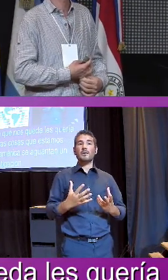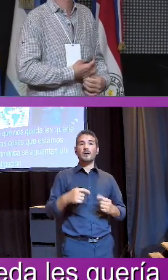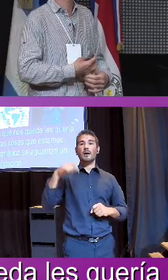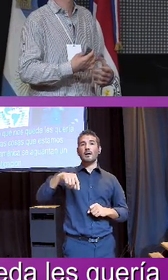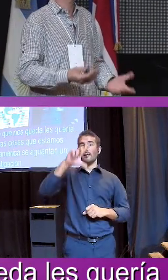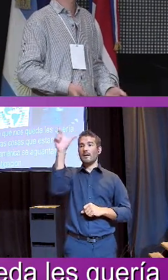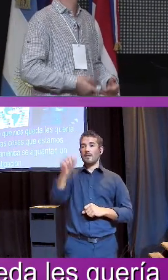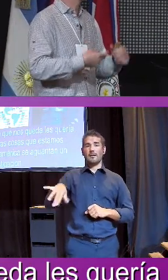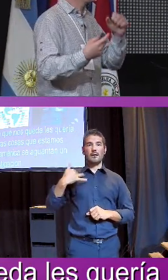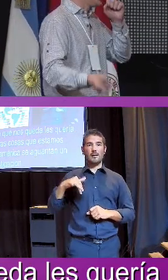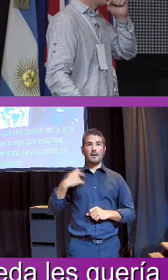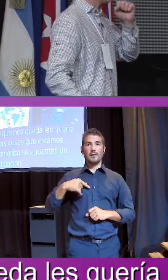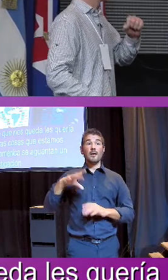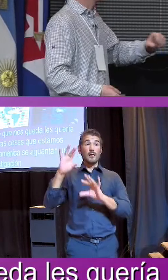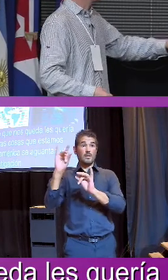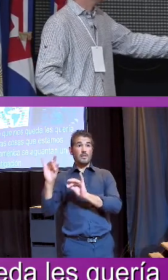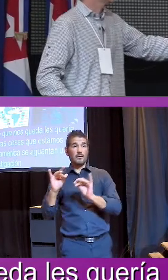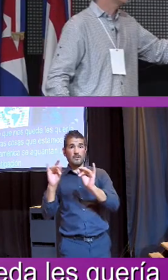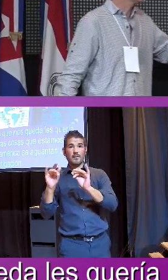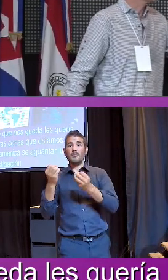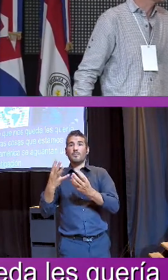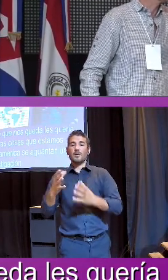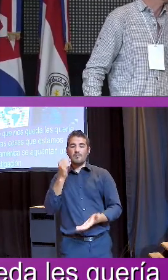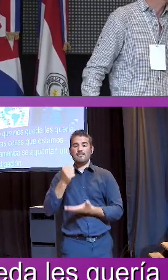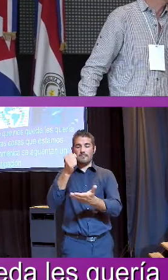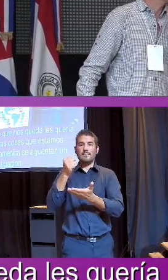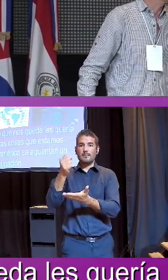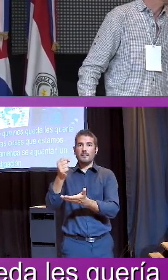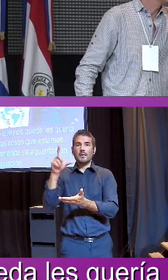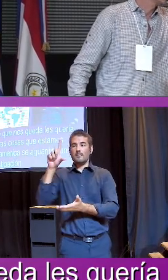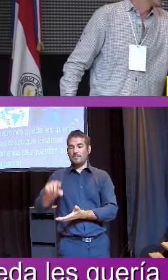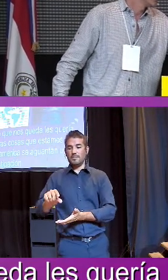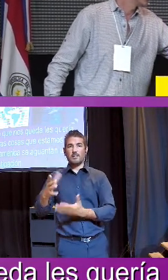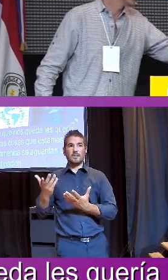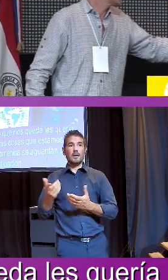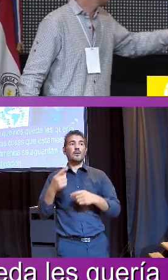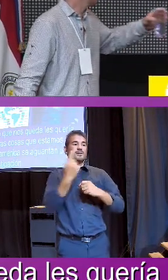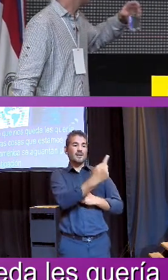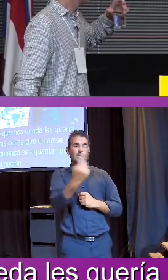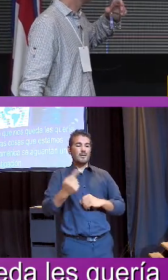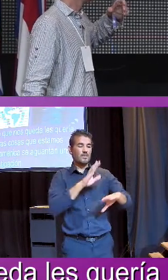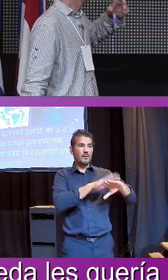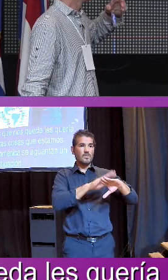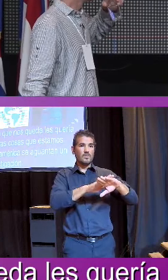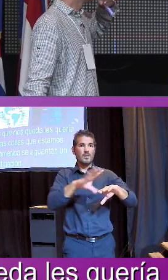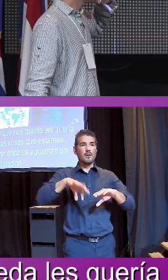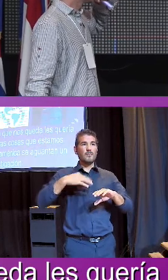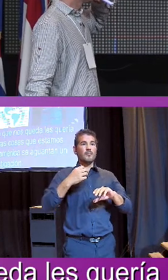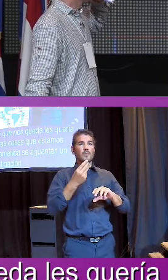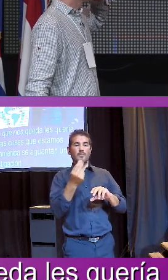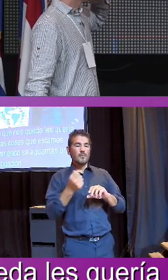y como es difícil, tenemos poca financiación, tenemos que usar nuestros propios insumos. Entonces,